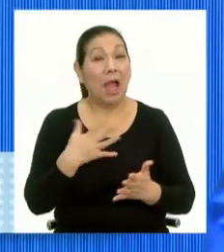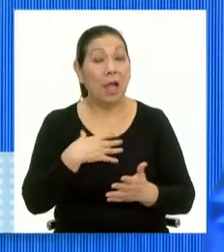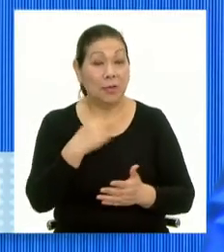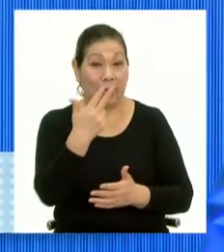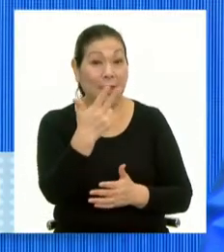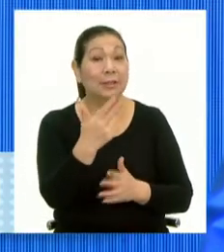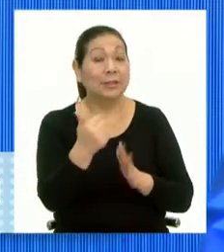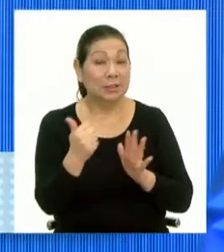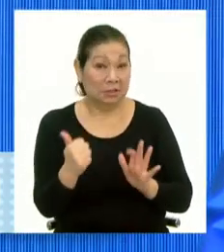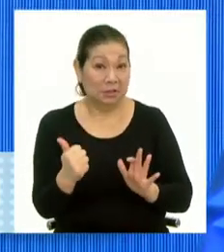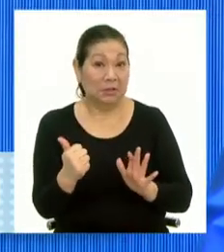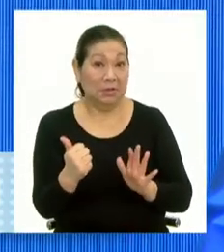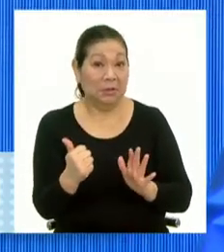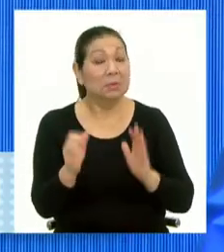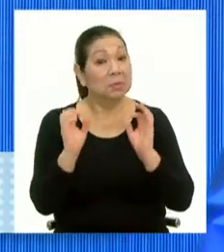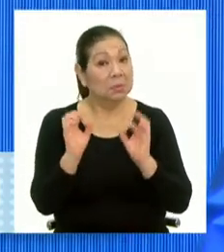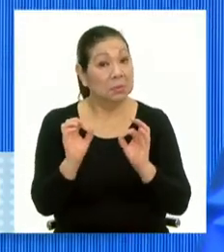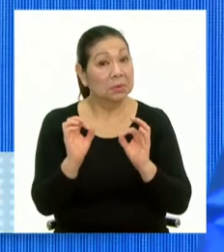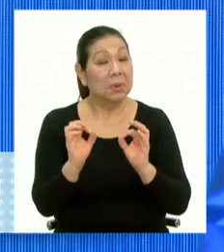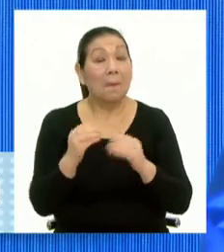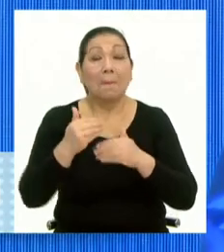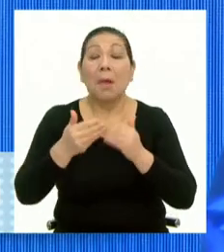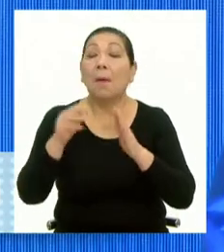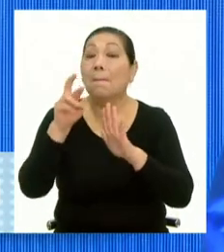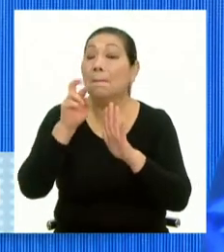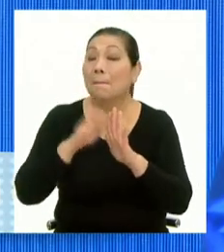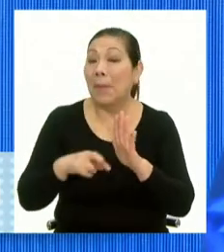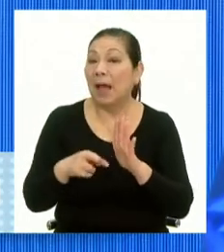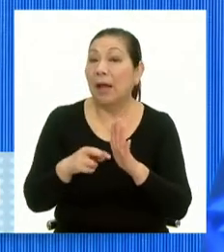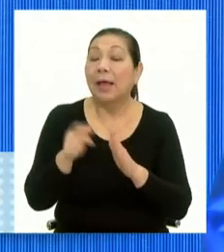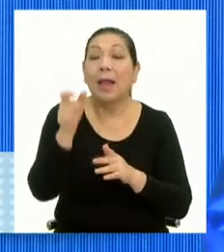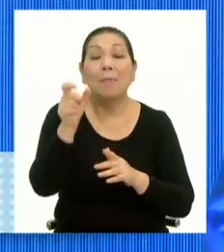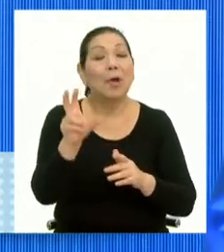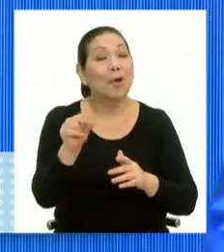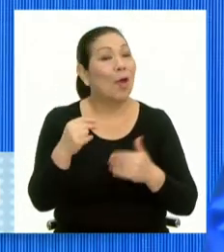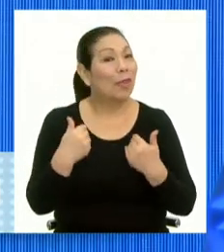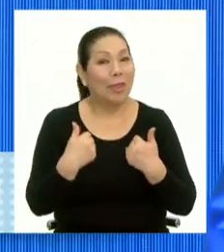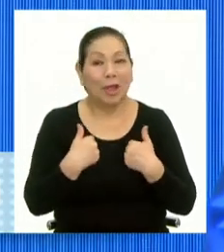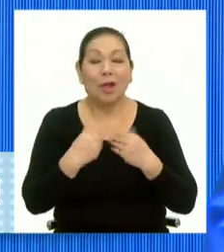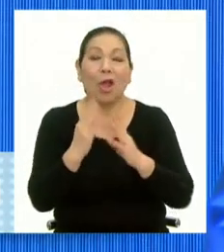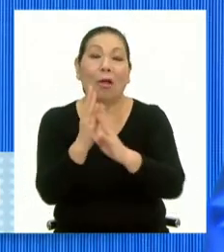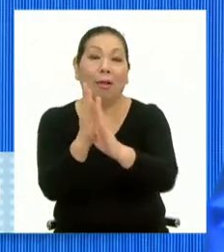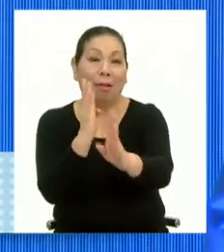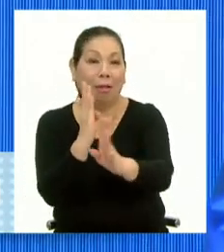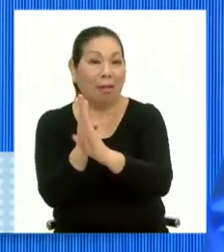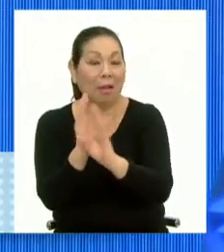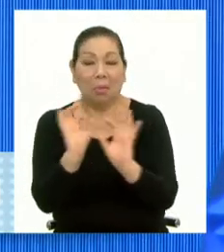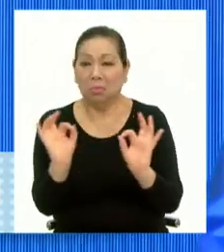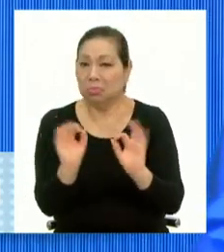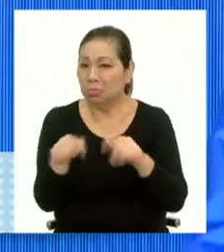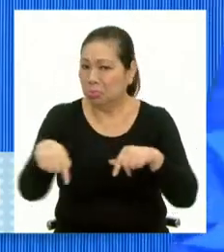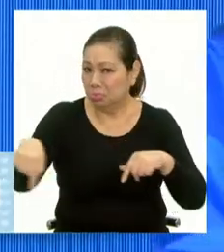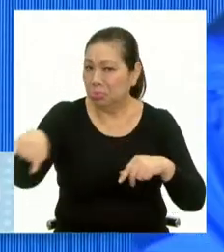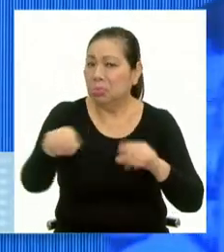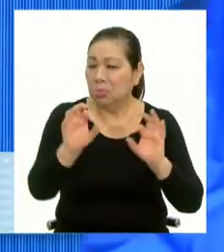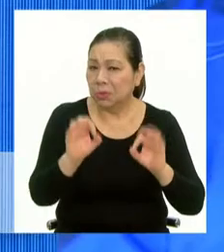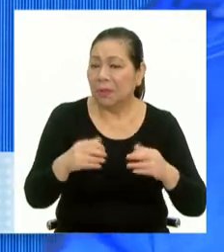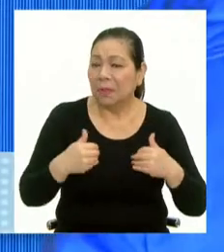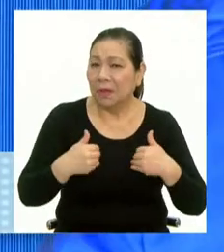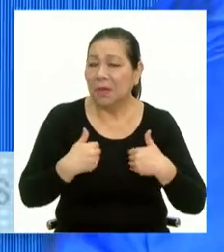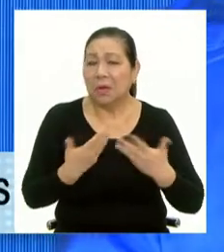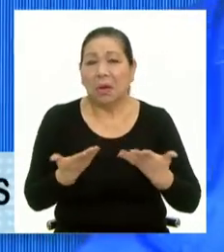36 años va a ser debidamente programada, ¿no? Para que las personas no tengan que hacer cola en este vacunatón que ha